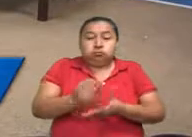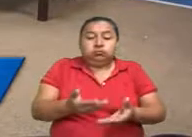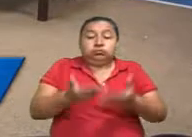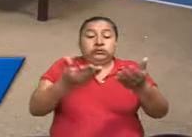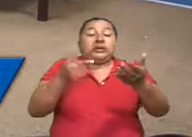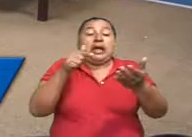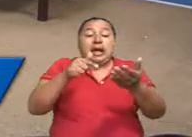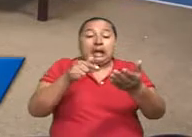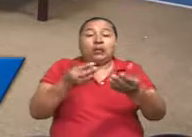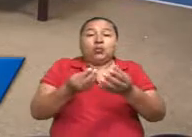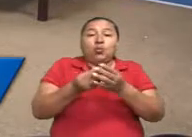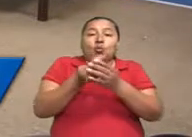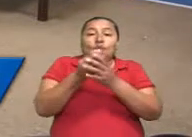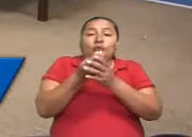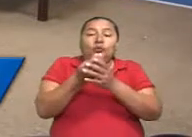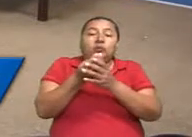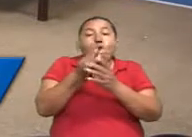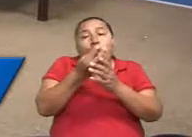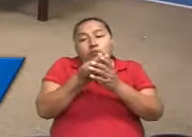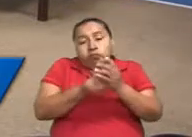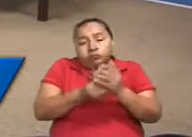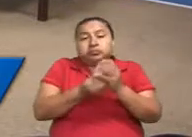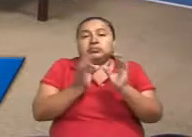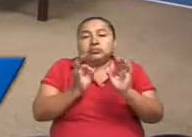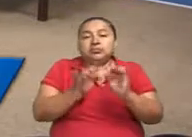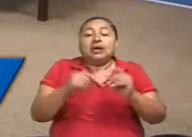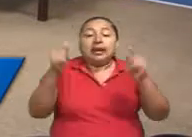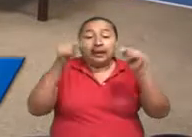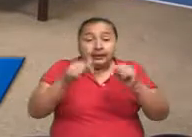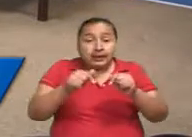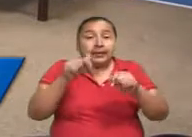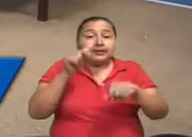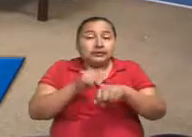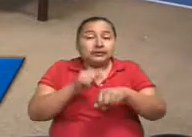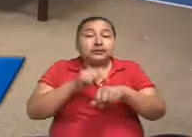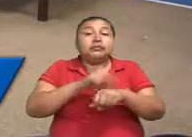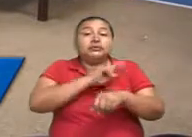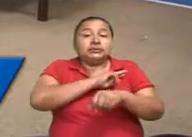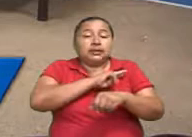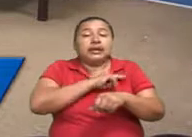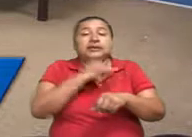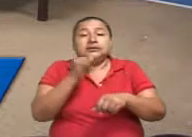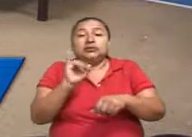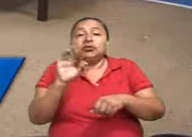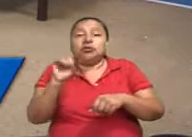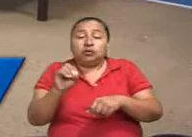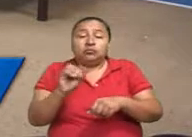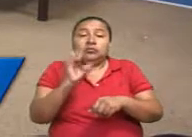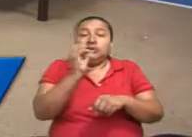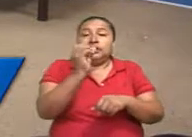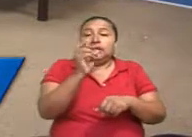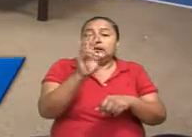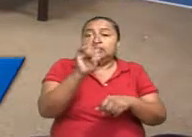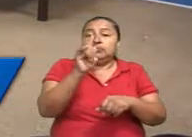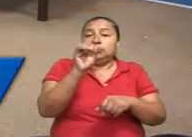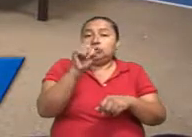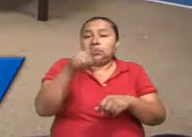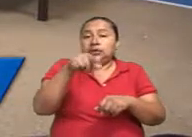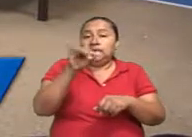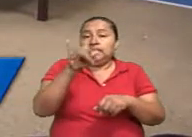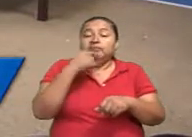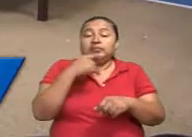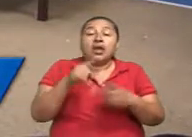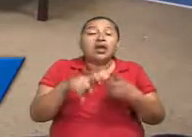naciendo. Ese momento vamos a darnos cuenta si existe uh-huh. o no existe la criptorquidia. El